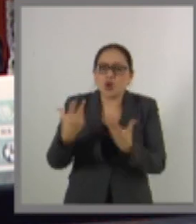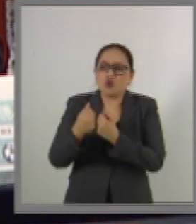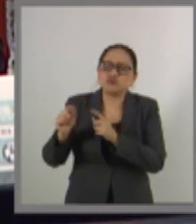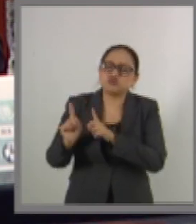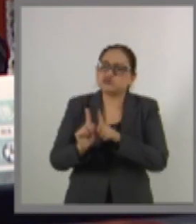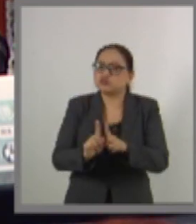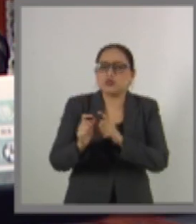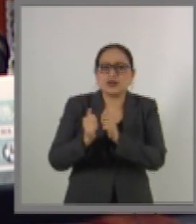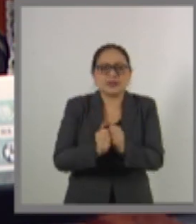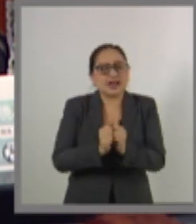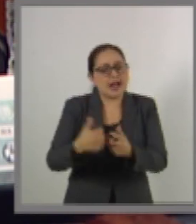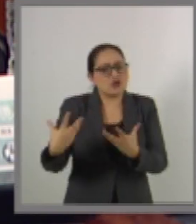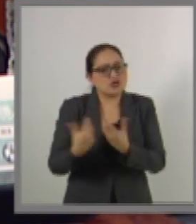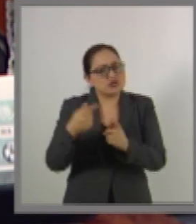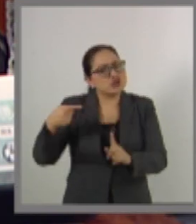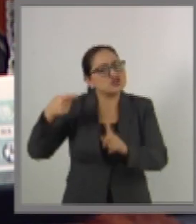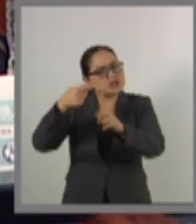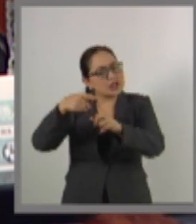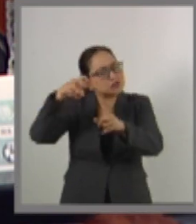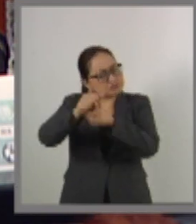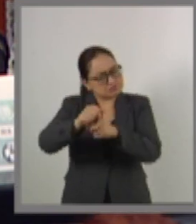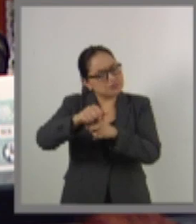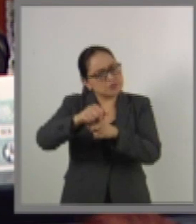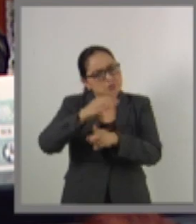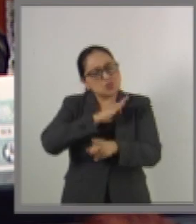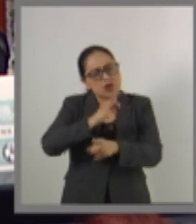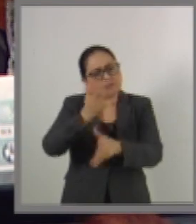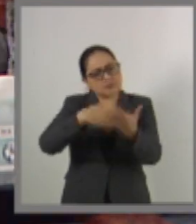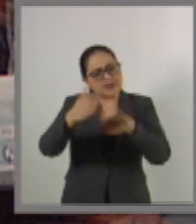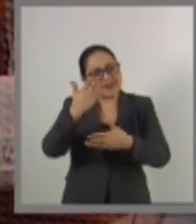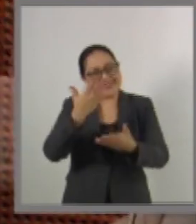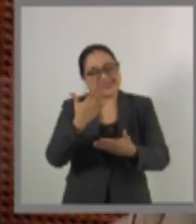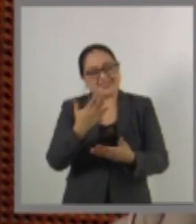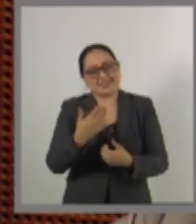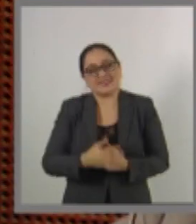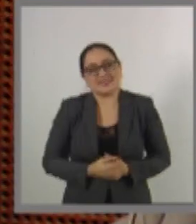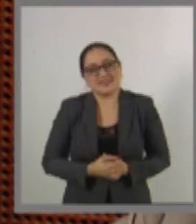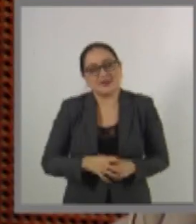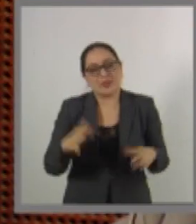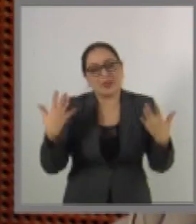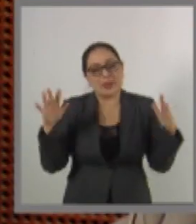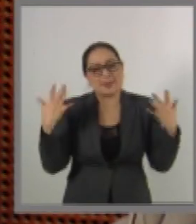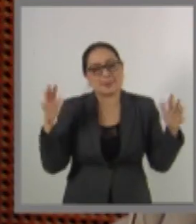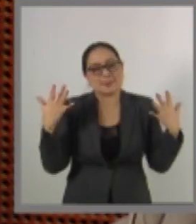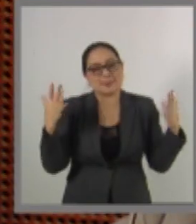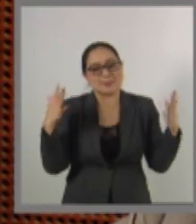sortear todos los retos que vengan por enfrente. Éxito.